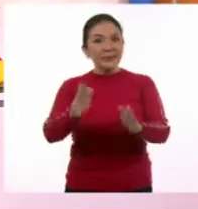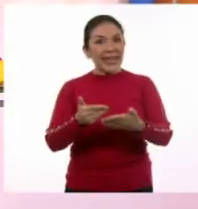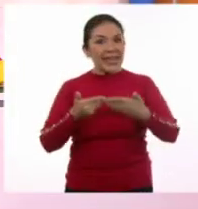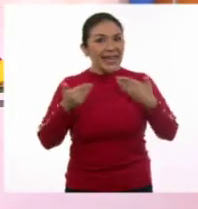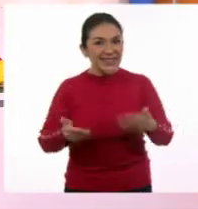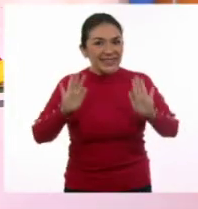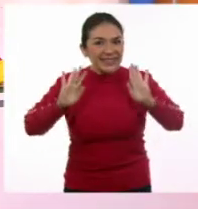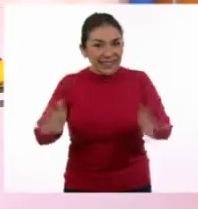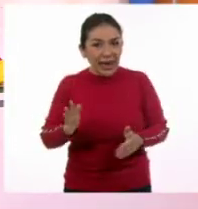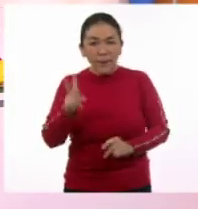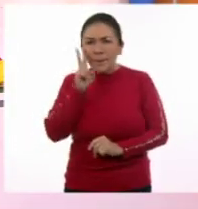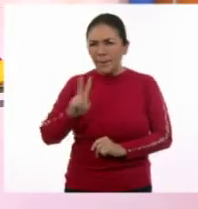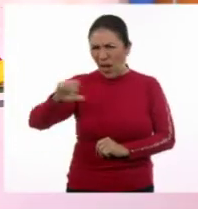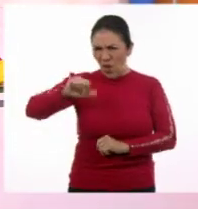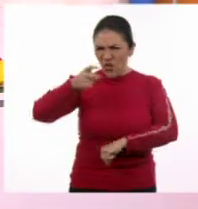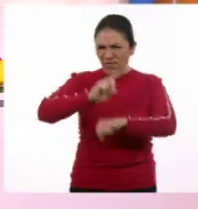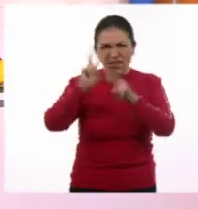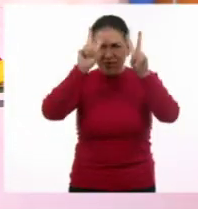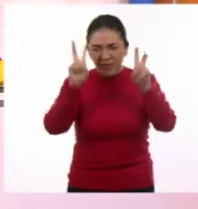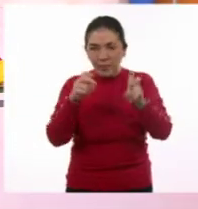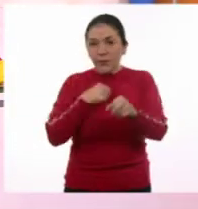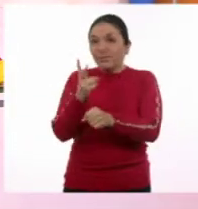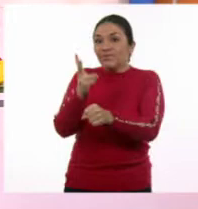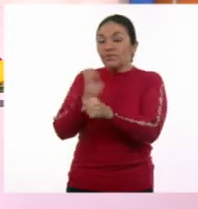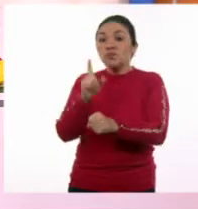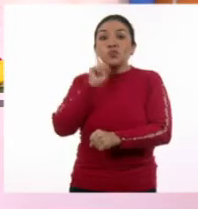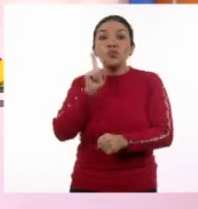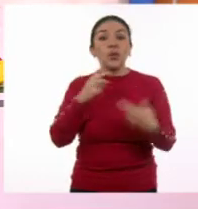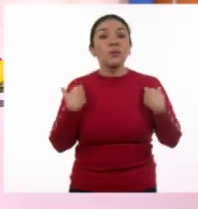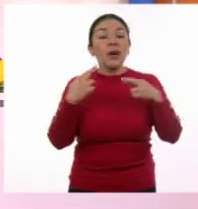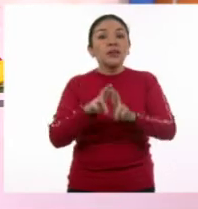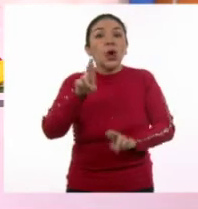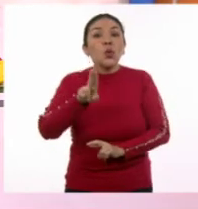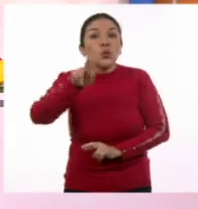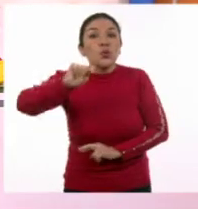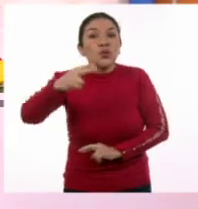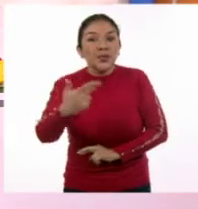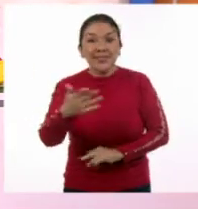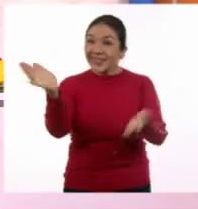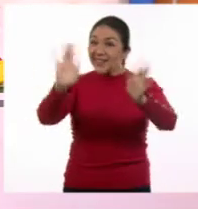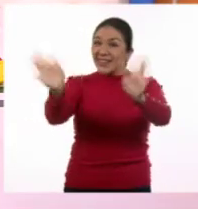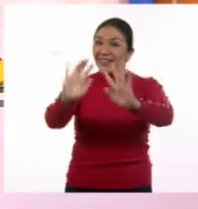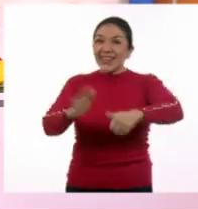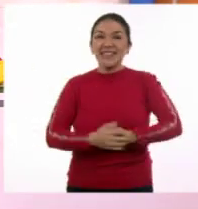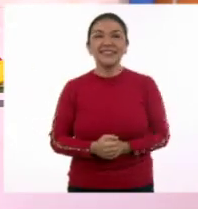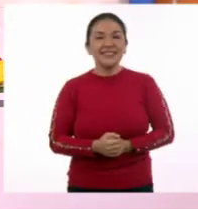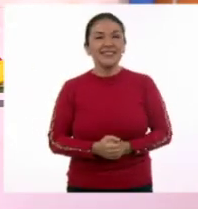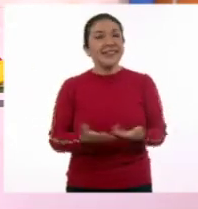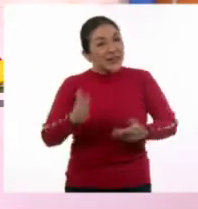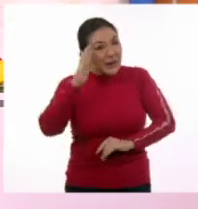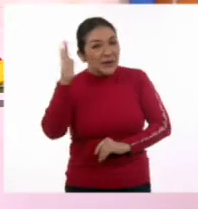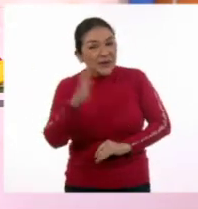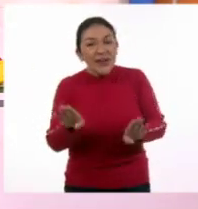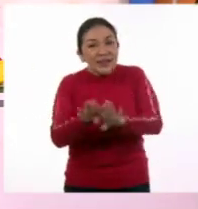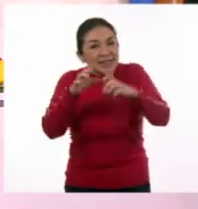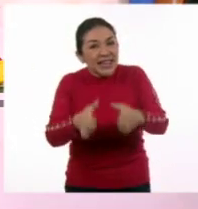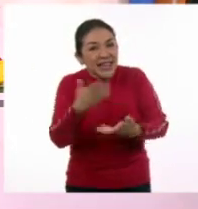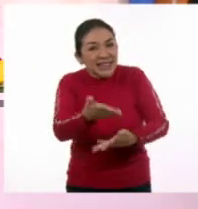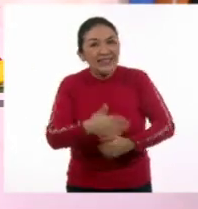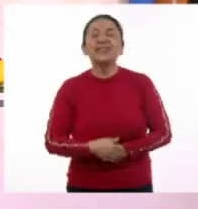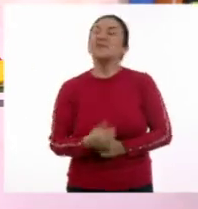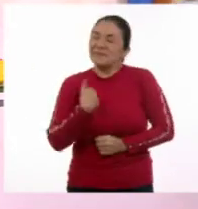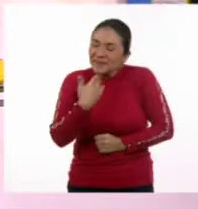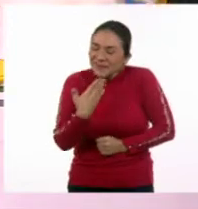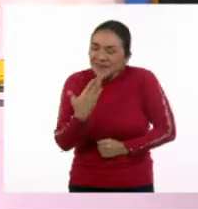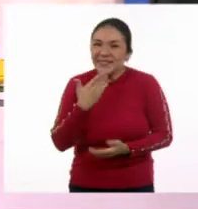sí para ver el tema de hoy vamos a invitar a la maestra ruth al arroz hola cómo estás muy